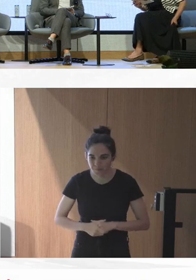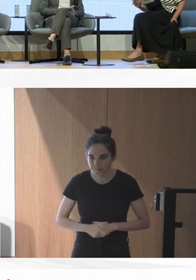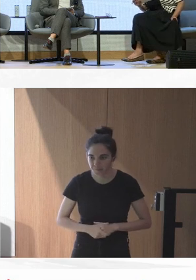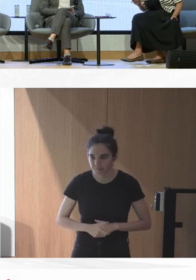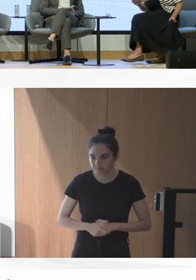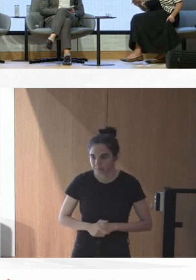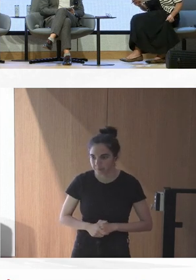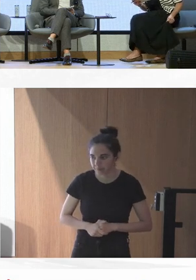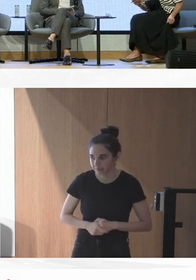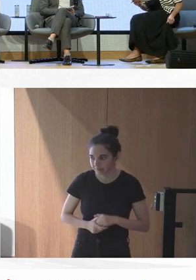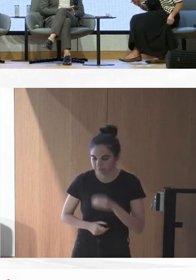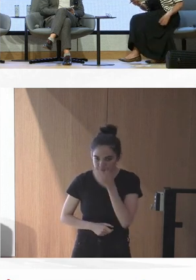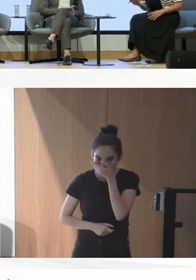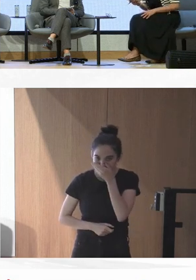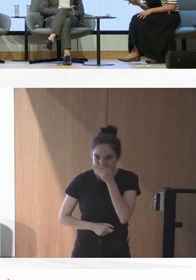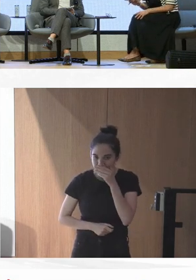del público.